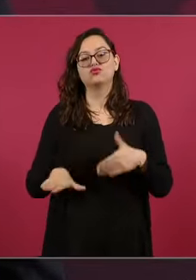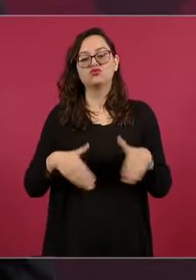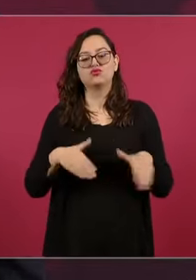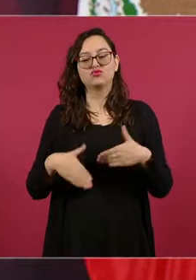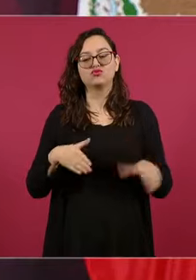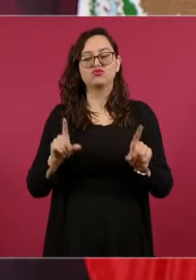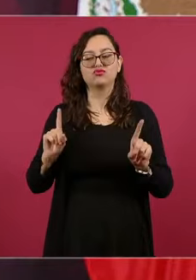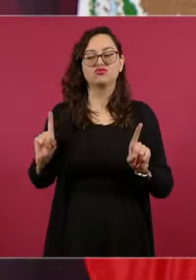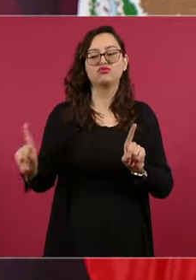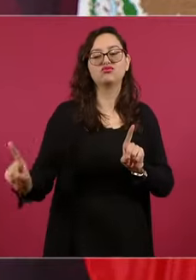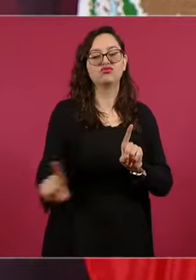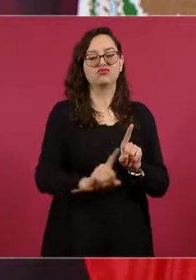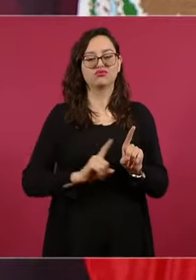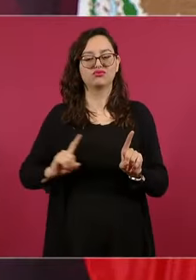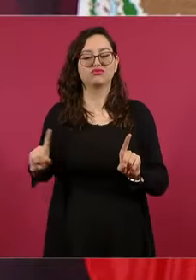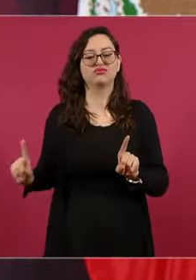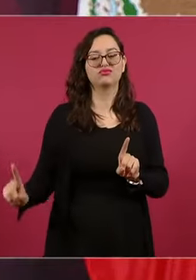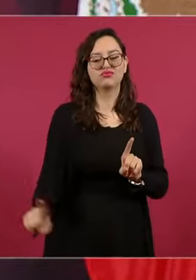pasaba.